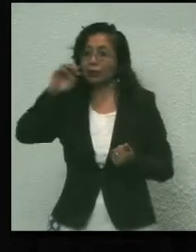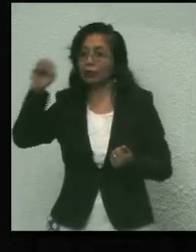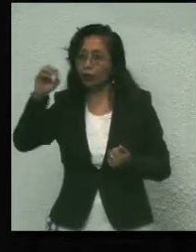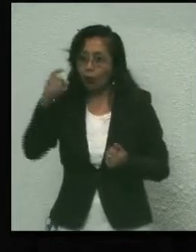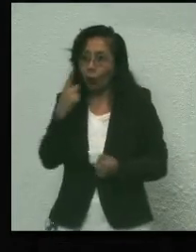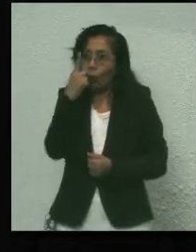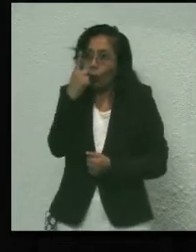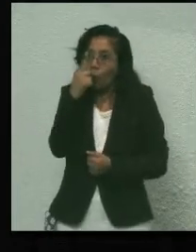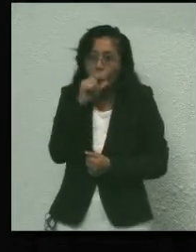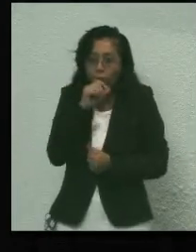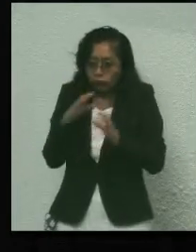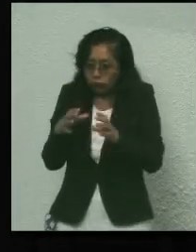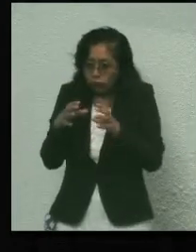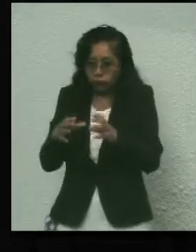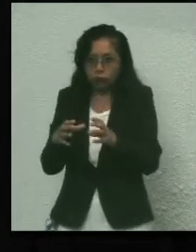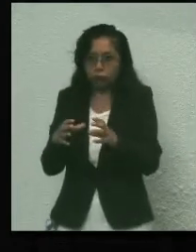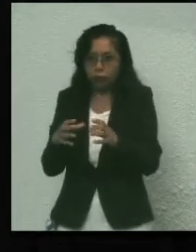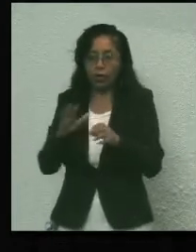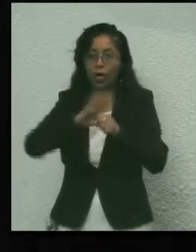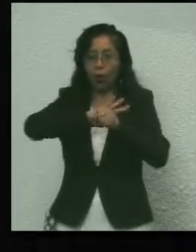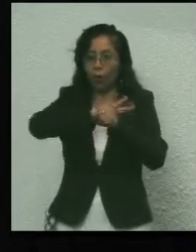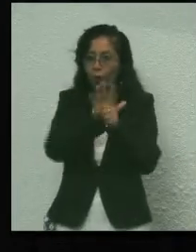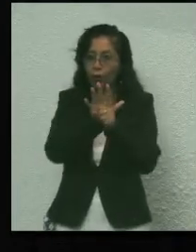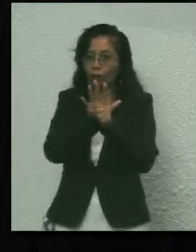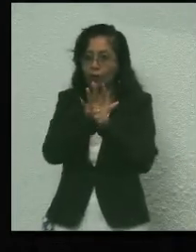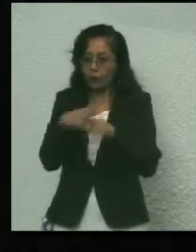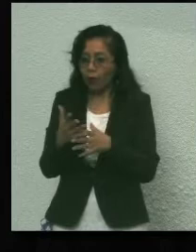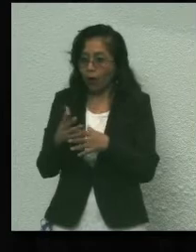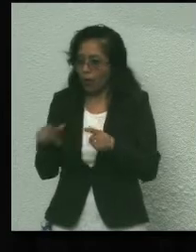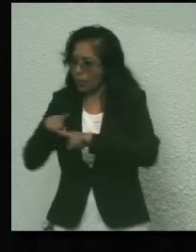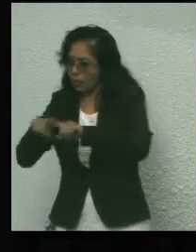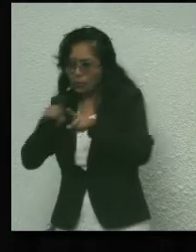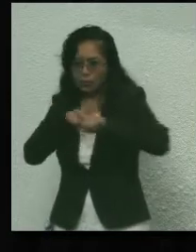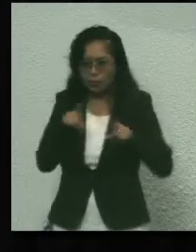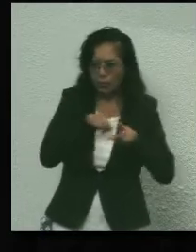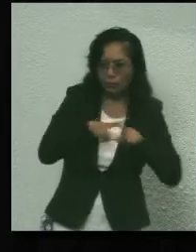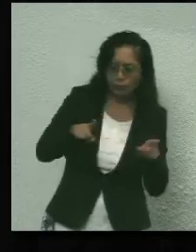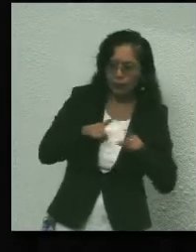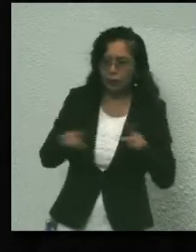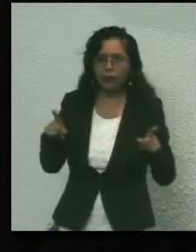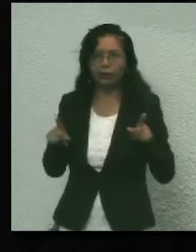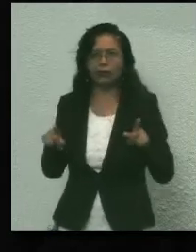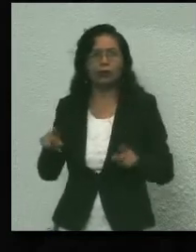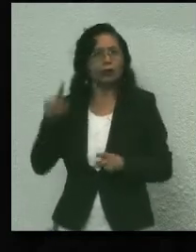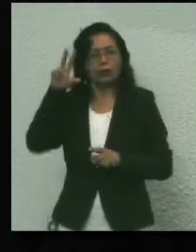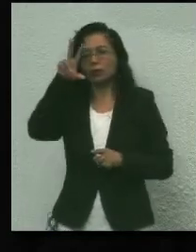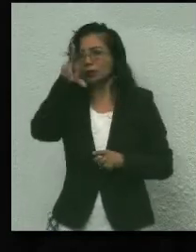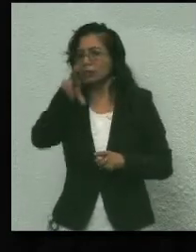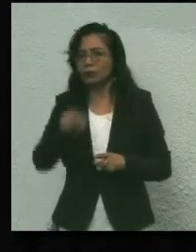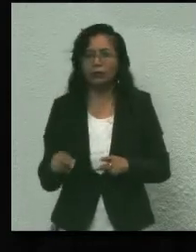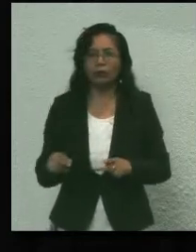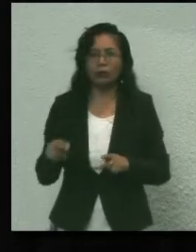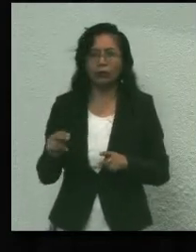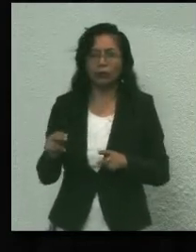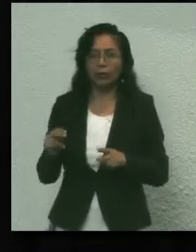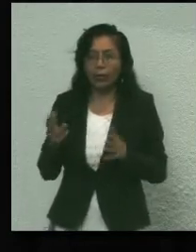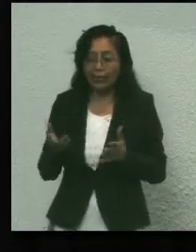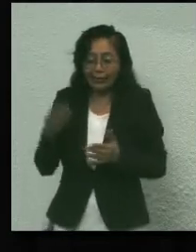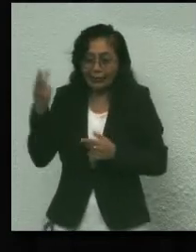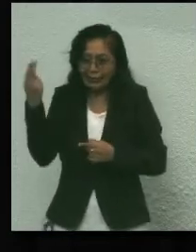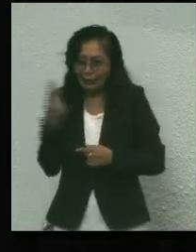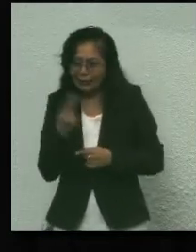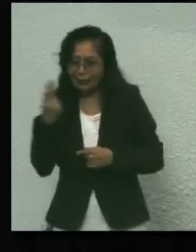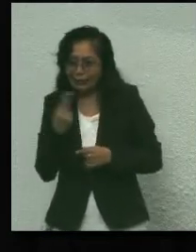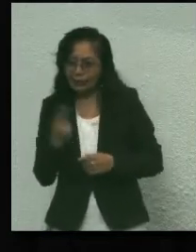solo, que la pandemia no tiene colores. No hubo una oferta o alternativas de solución a la problemática de